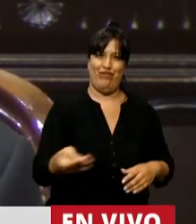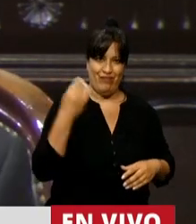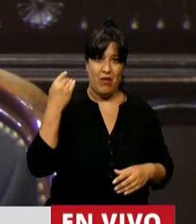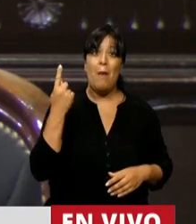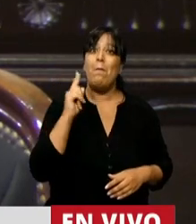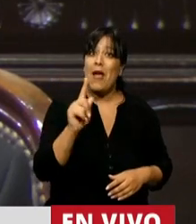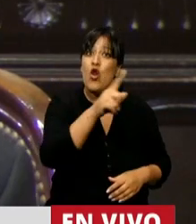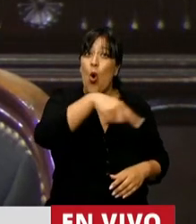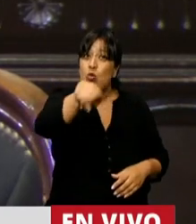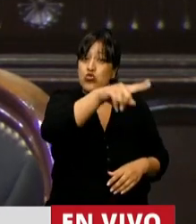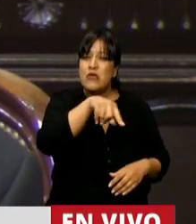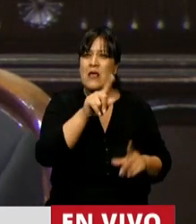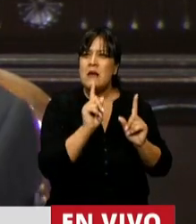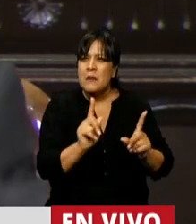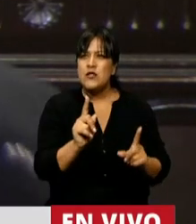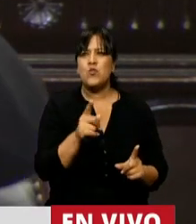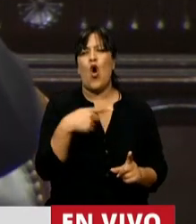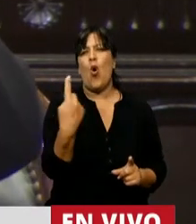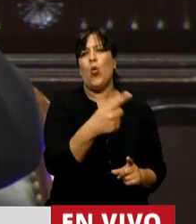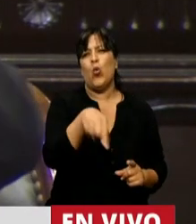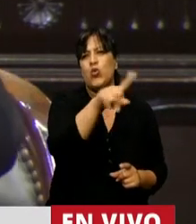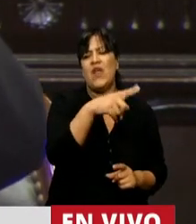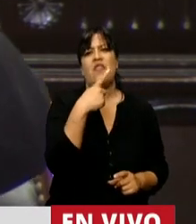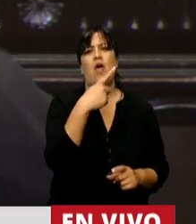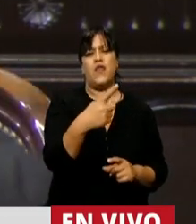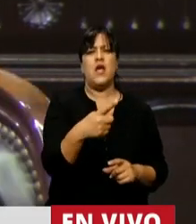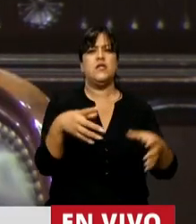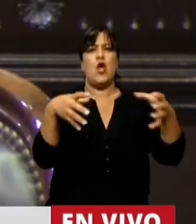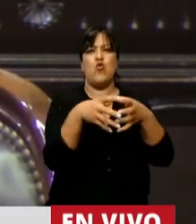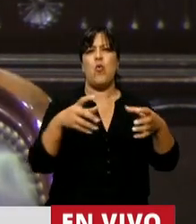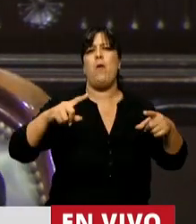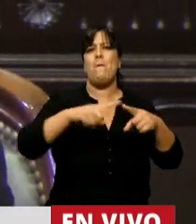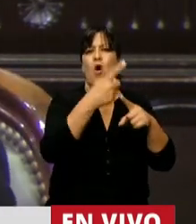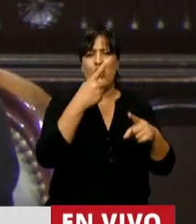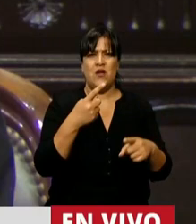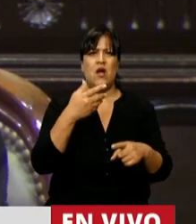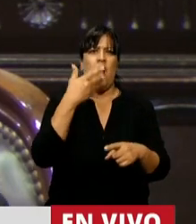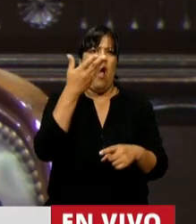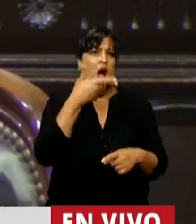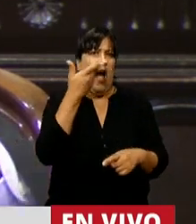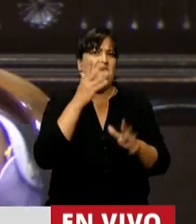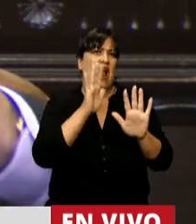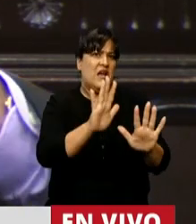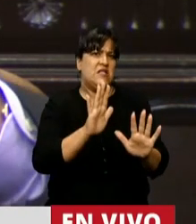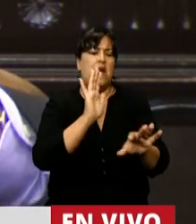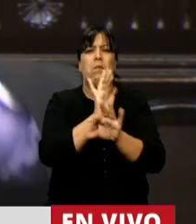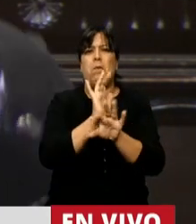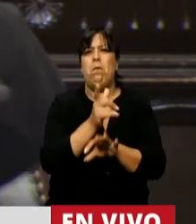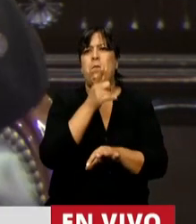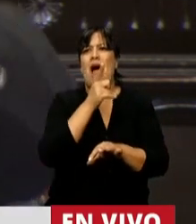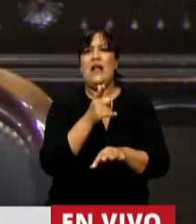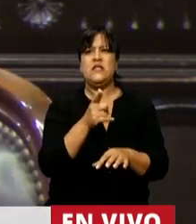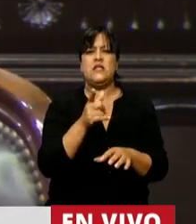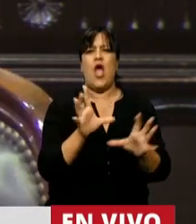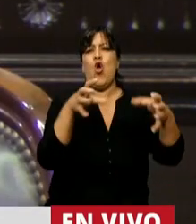no ustedes, no lo que se dicen parte de la clase política, como los escucho hablar, como si fuera que hay